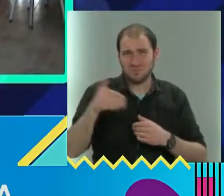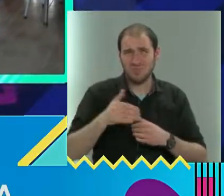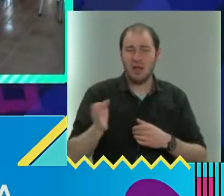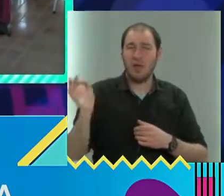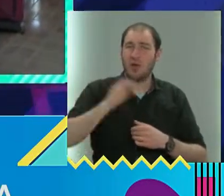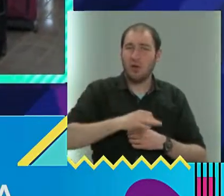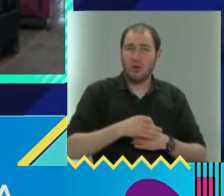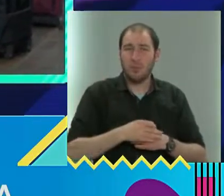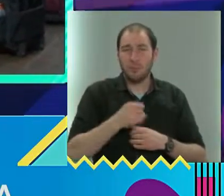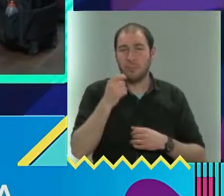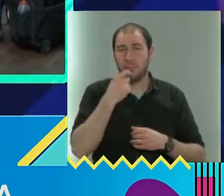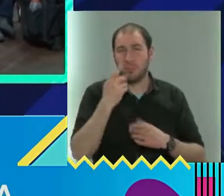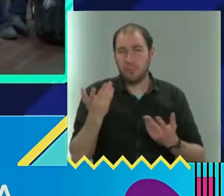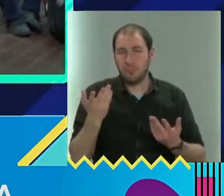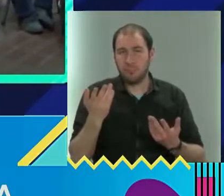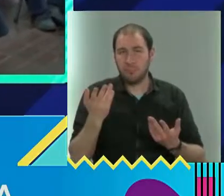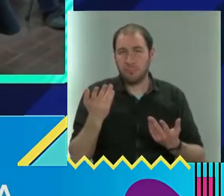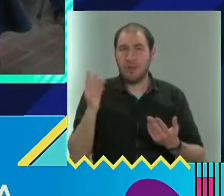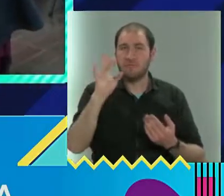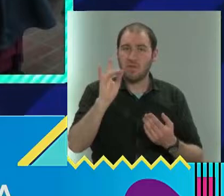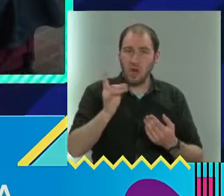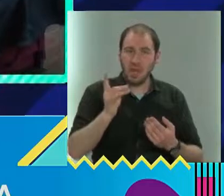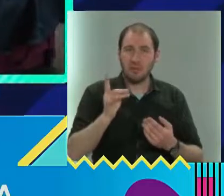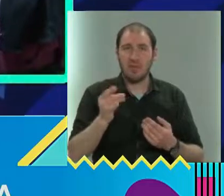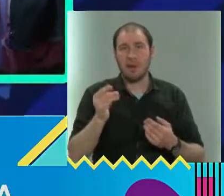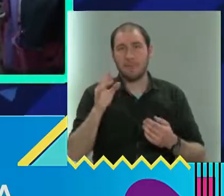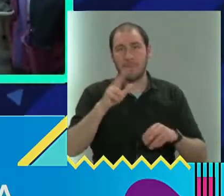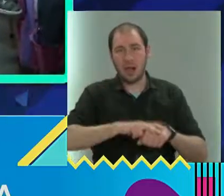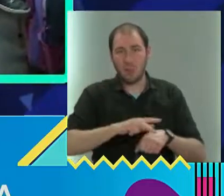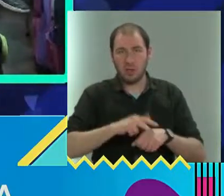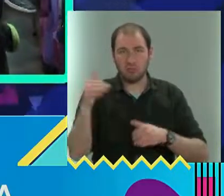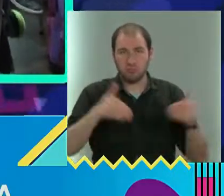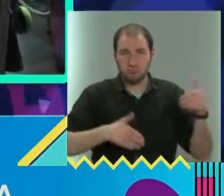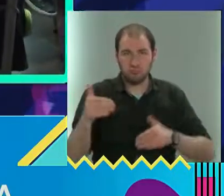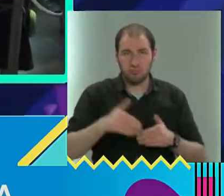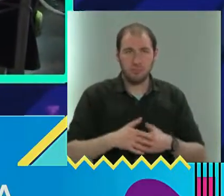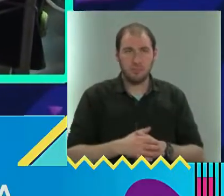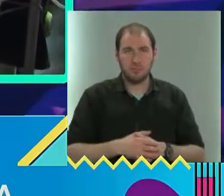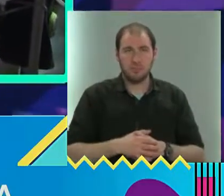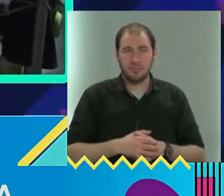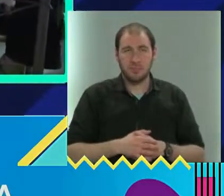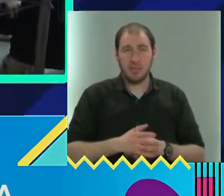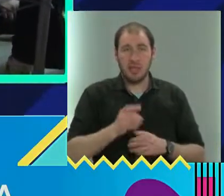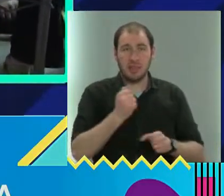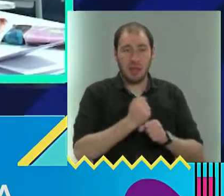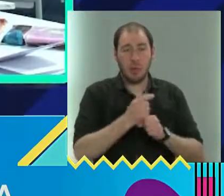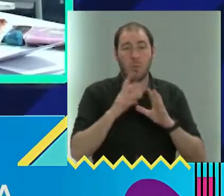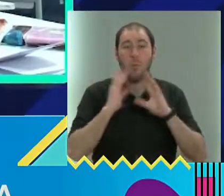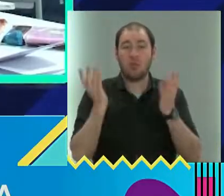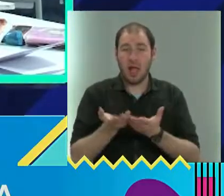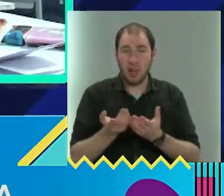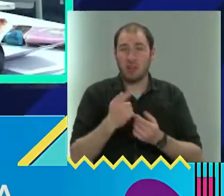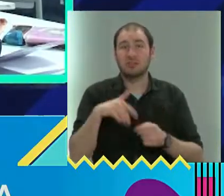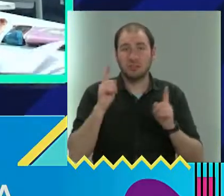venir de Bolivia, o van a venir de Paraguay. Claro. Entonces, ahora, sí. Como el empleo está globalizado, tenemos que